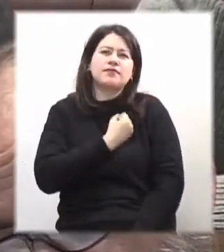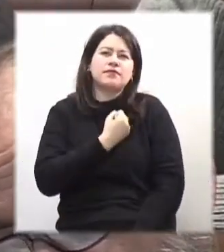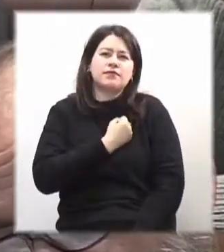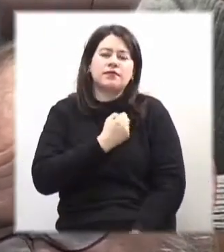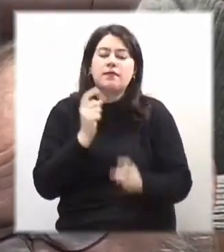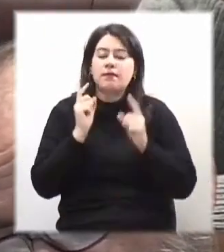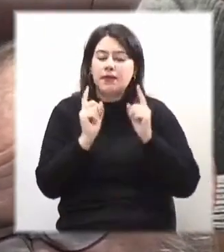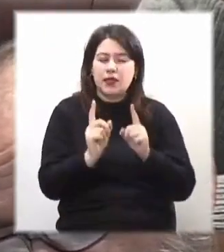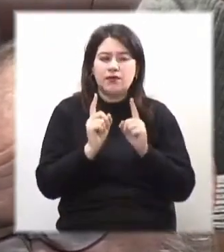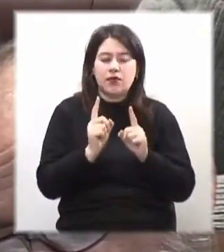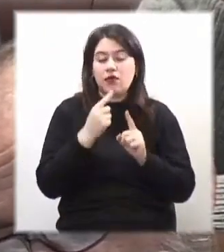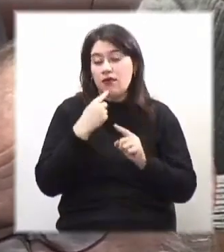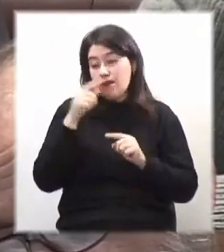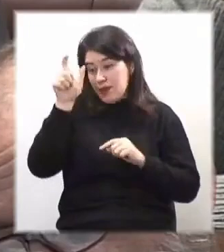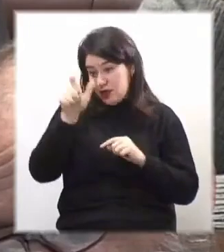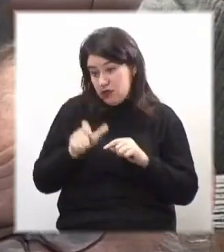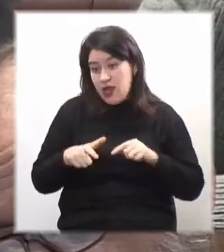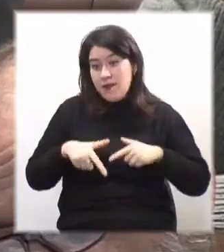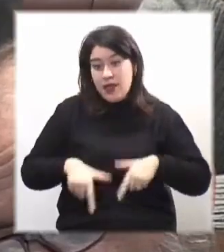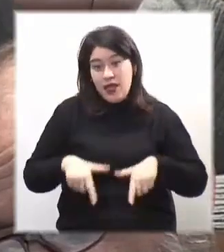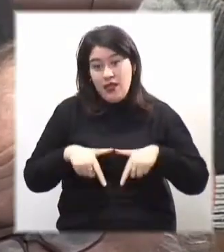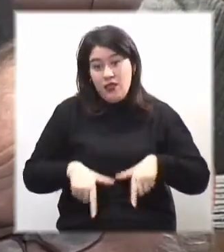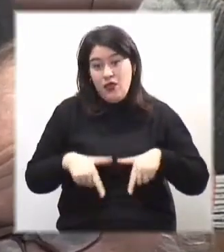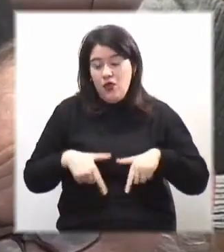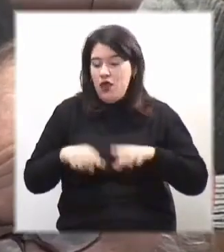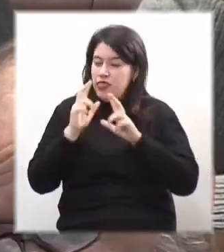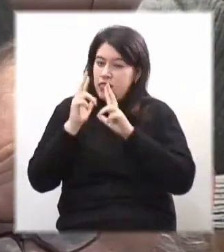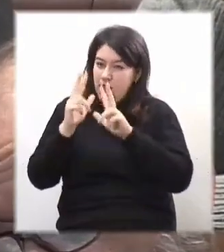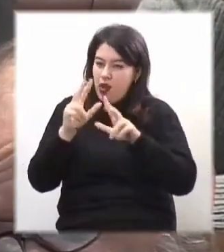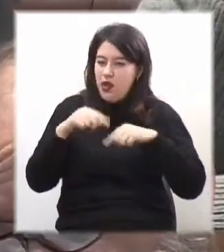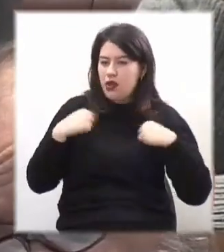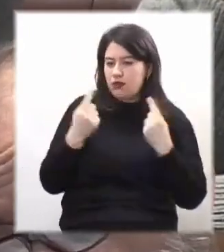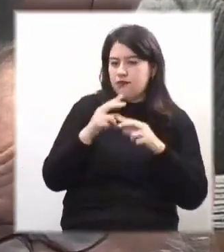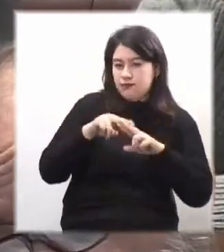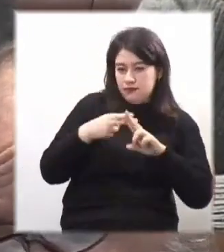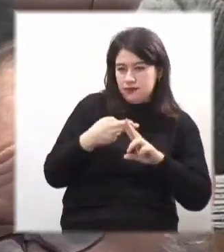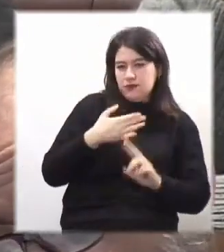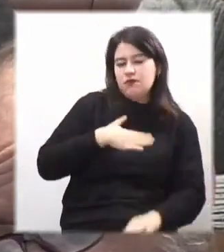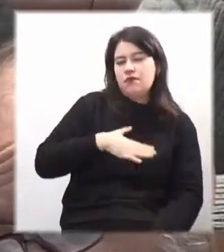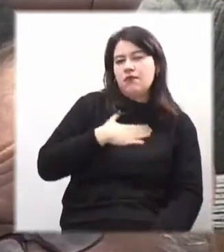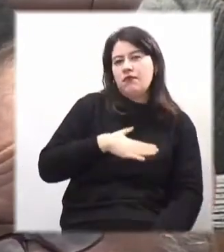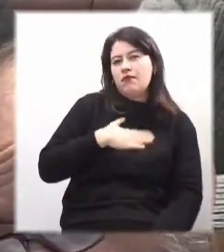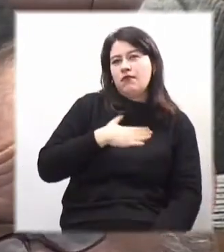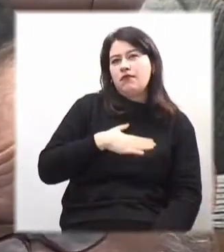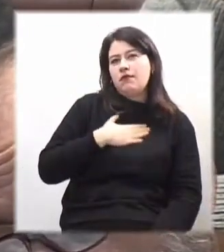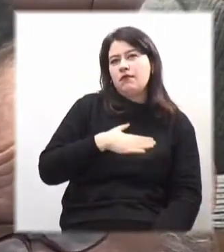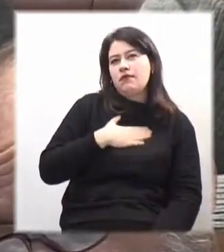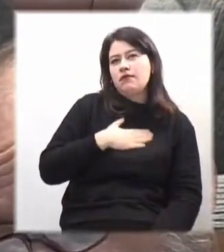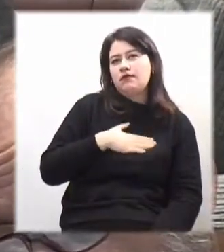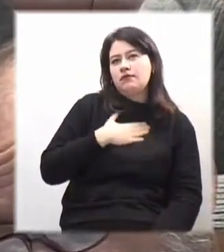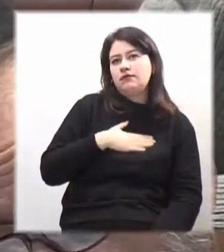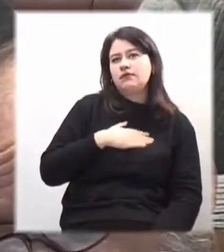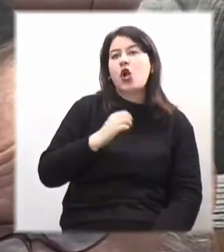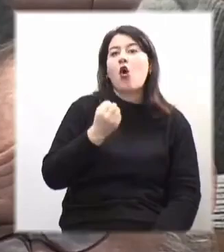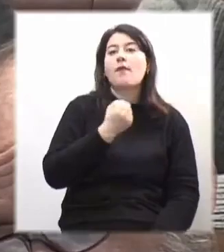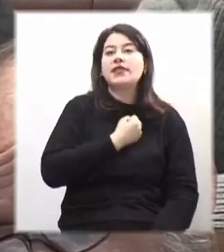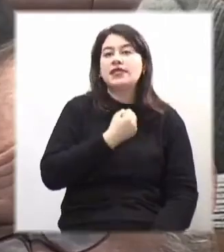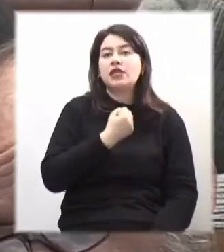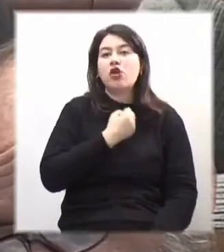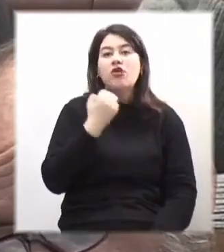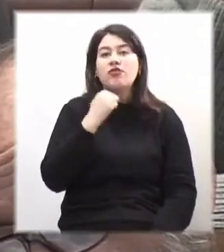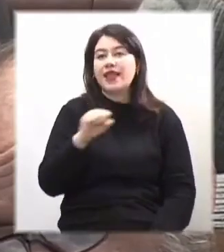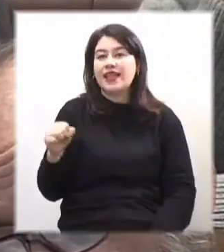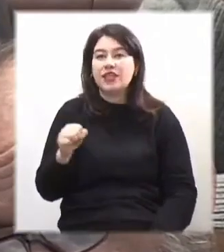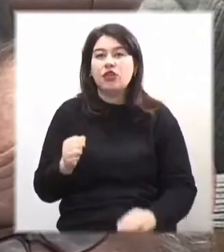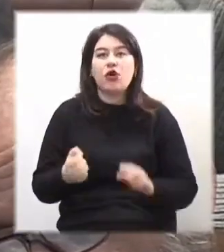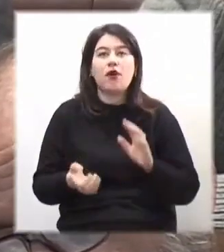como el propio ministro ha anunciado y nosotros reafirmamos y compartimos el homicidio es el delito que